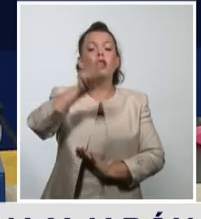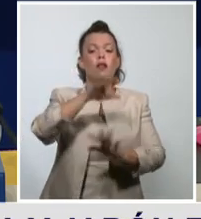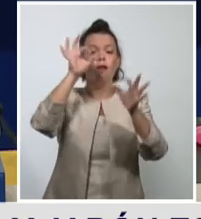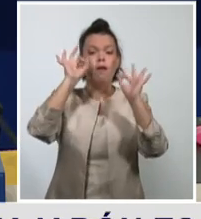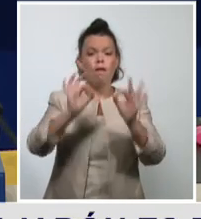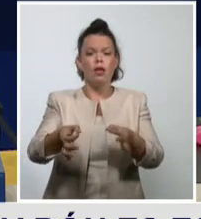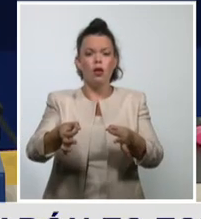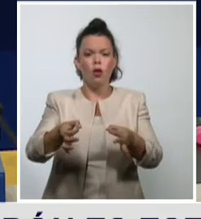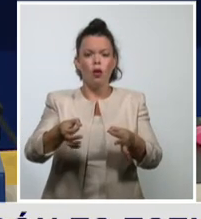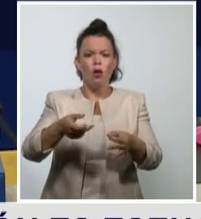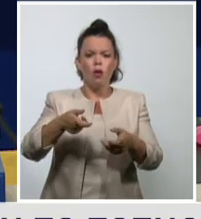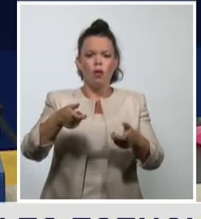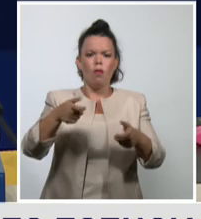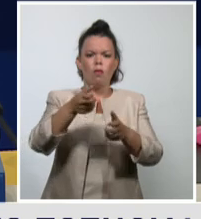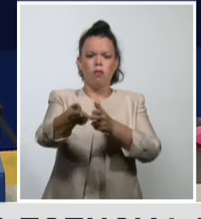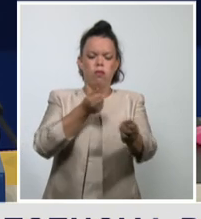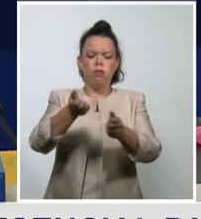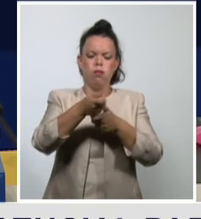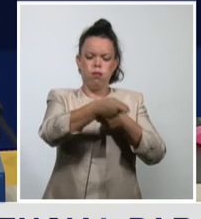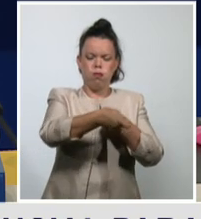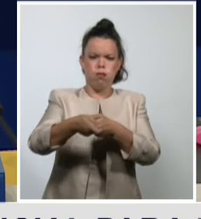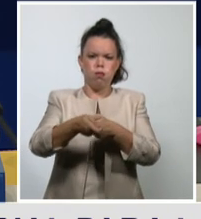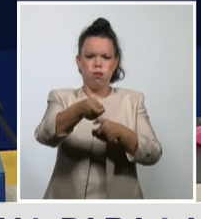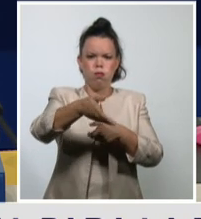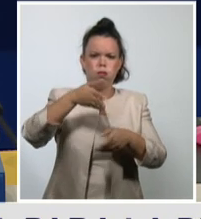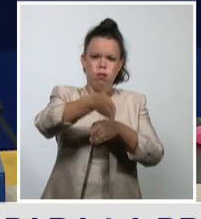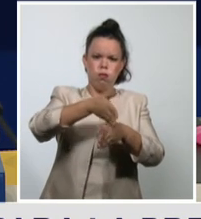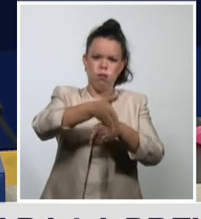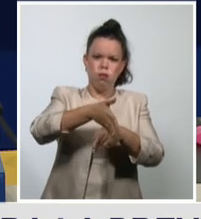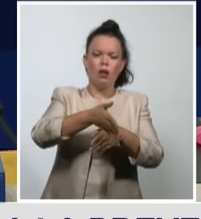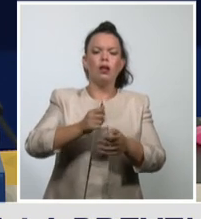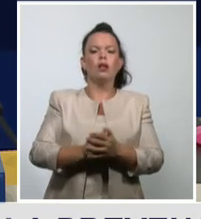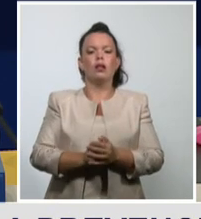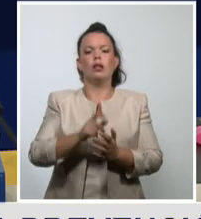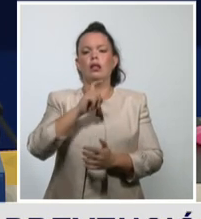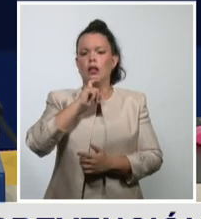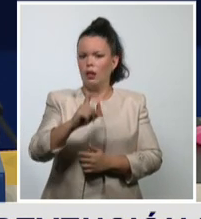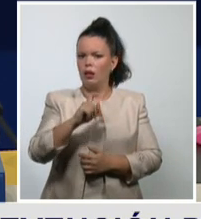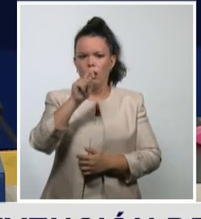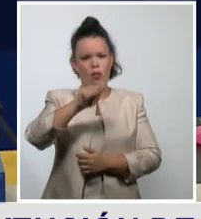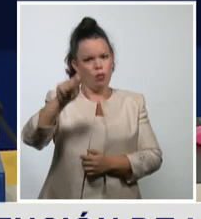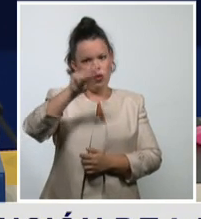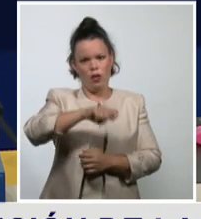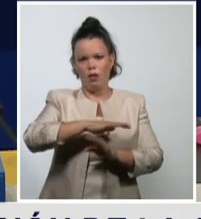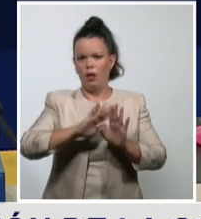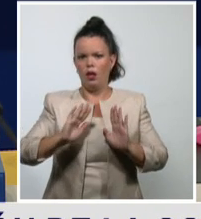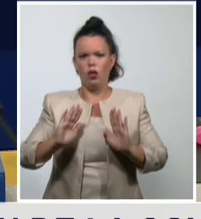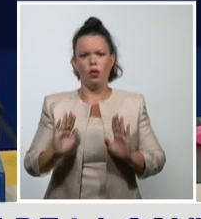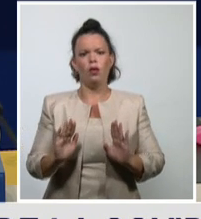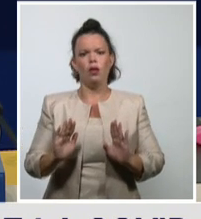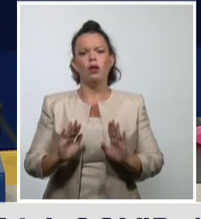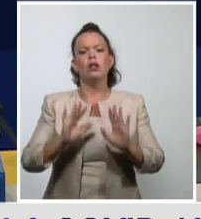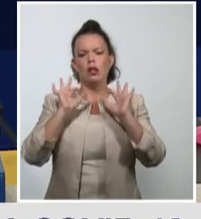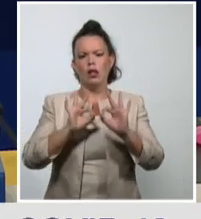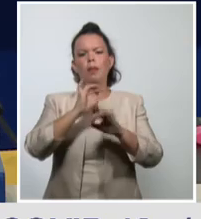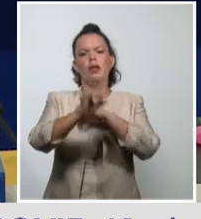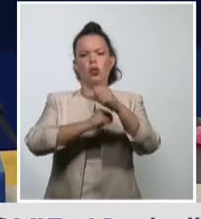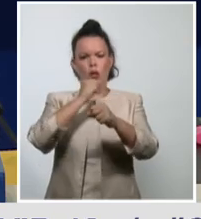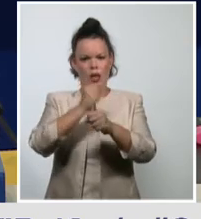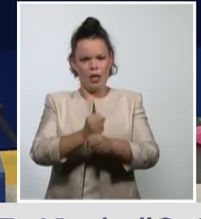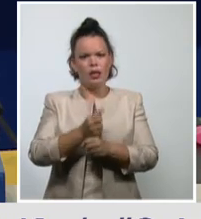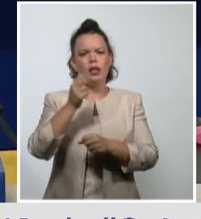estas que se utilizan muchas veces en las autopsias a estos pacientes o a estos